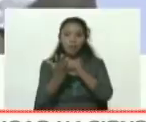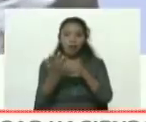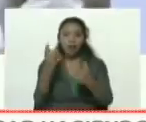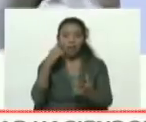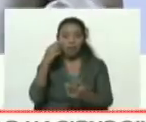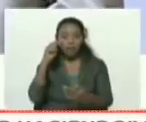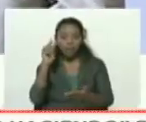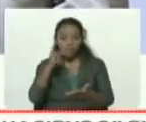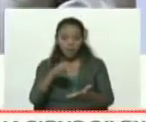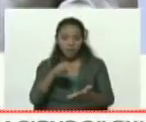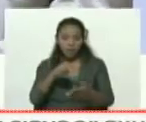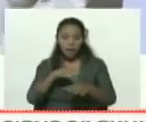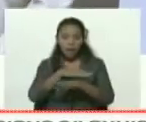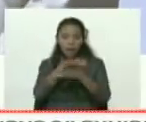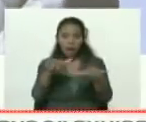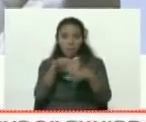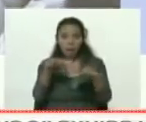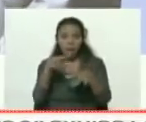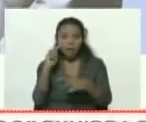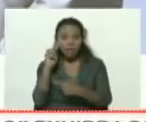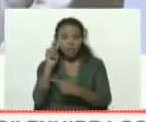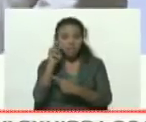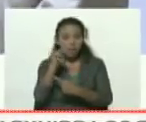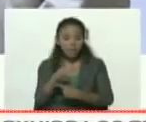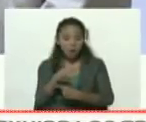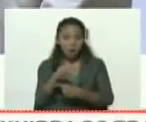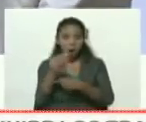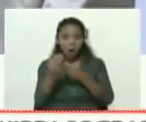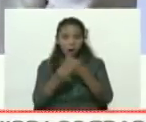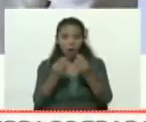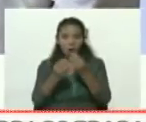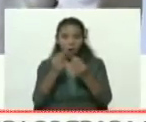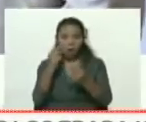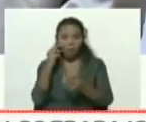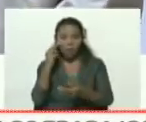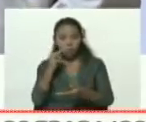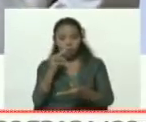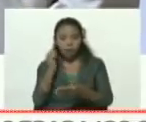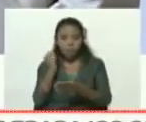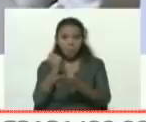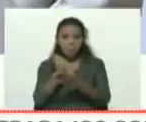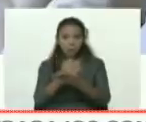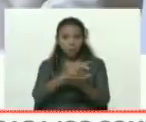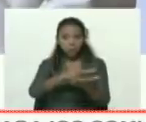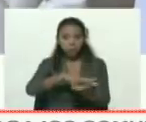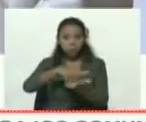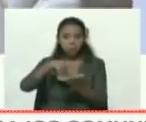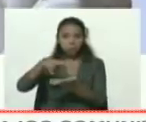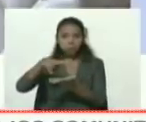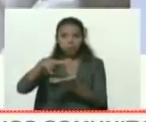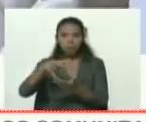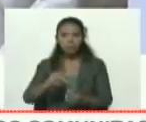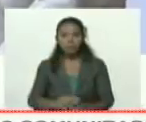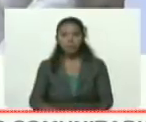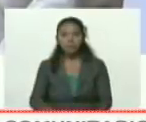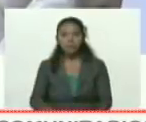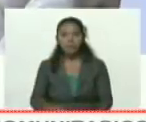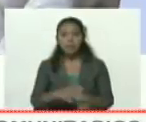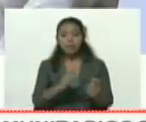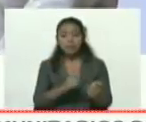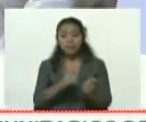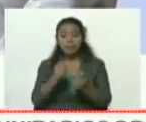a la playa. Y la tenacidad de José Vicente Rangel llevó a que